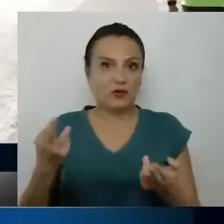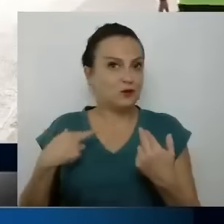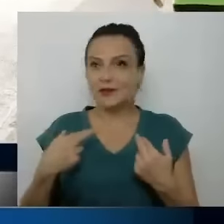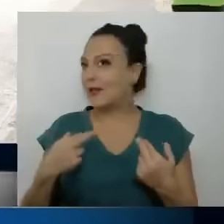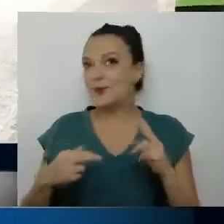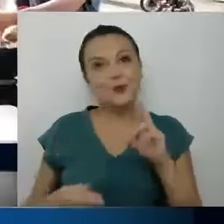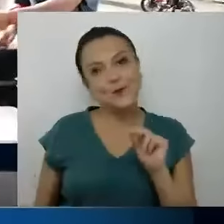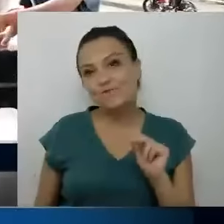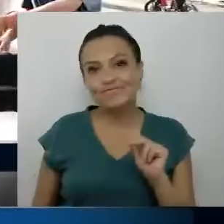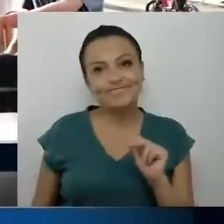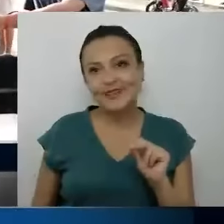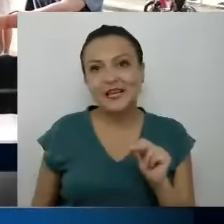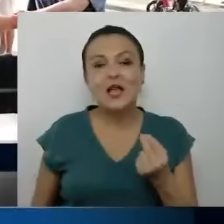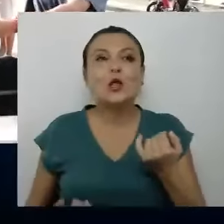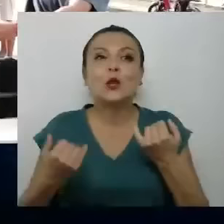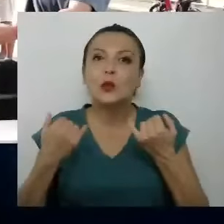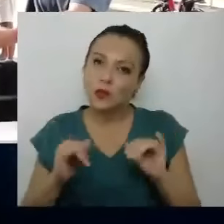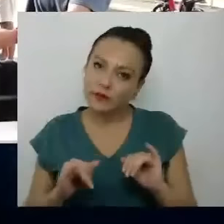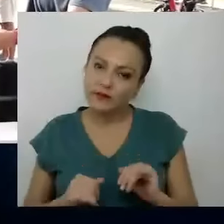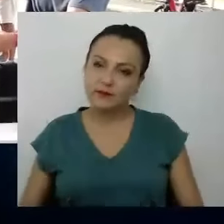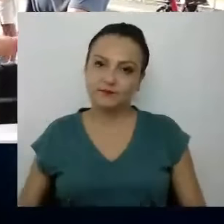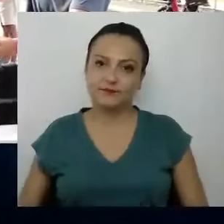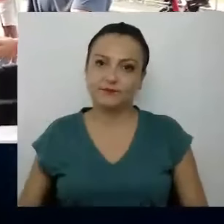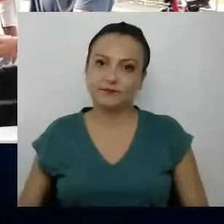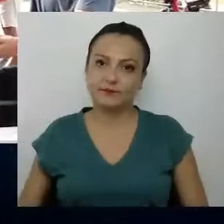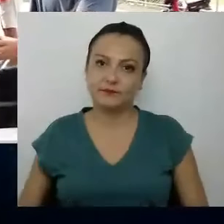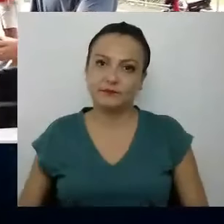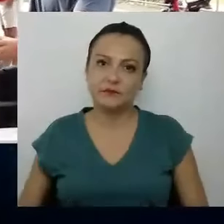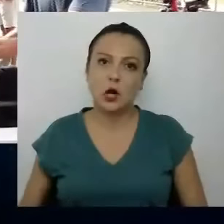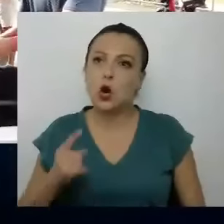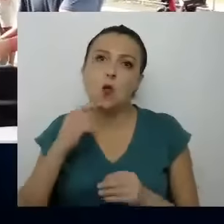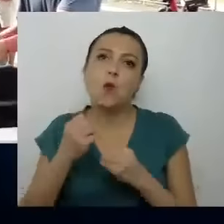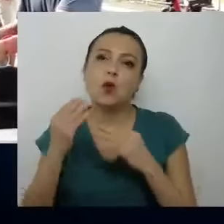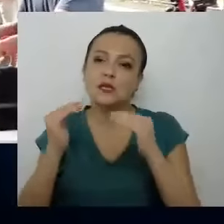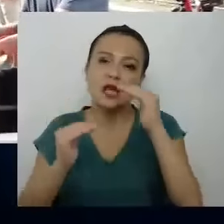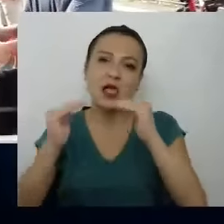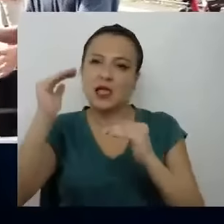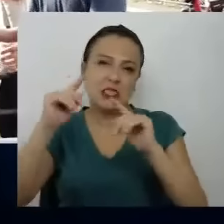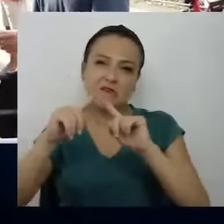así, aun cuando el margen no fue muy amplio.